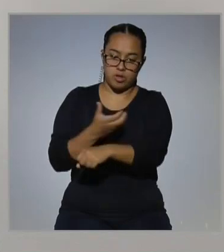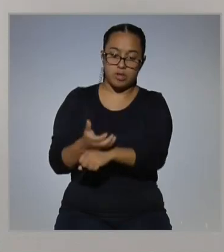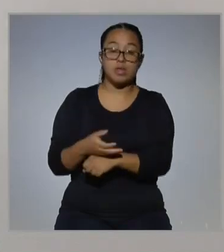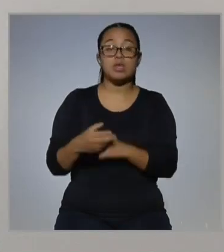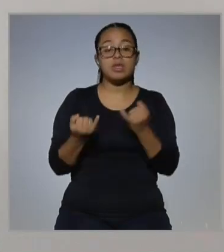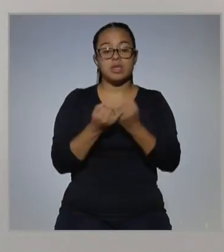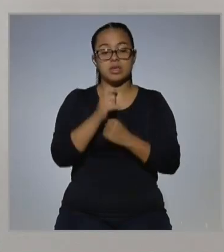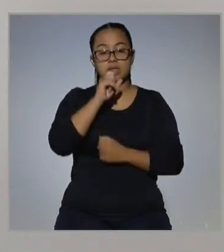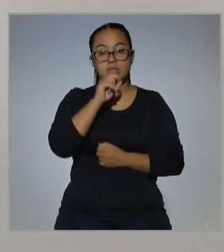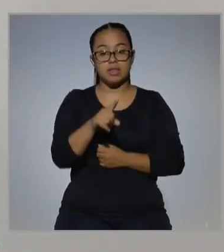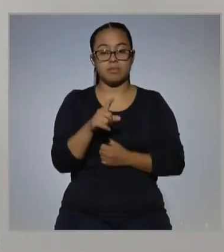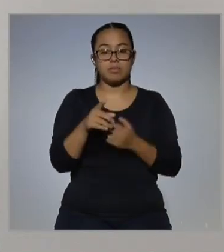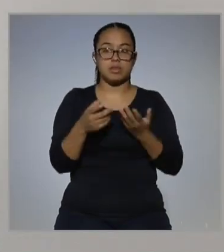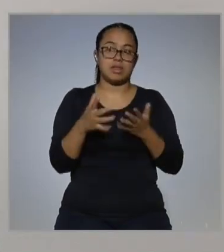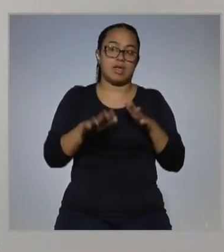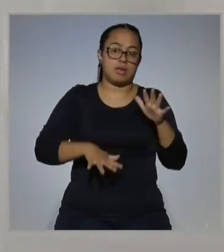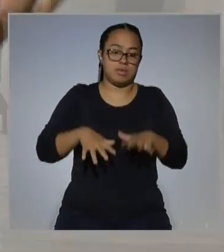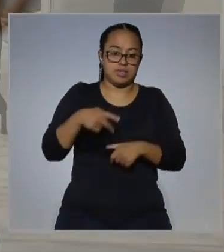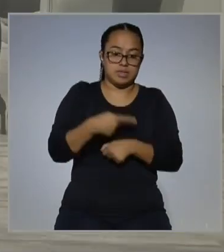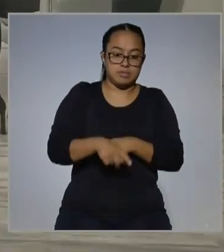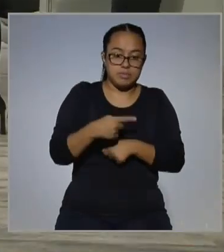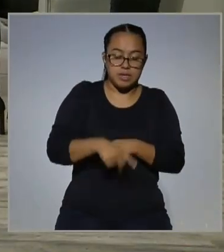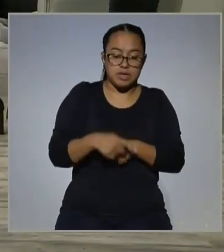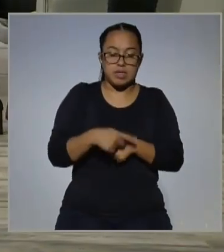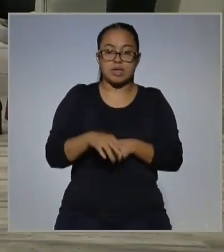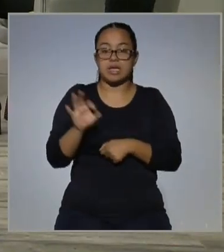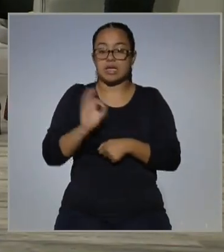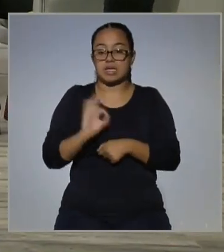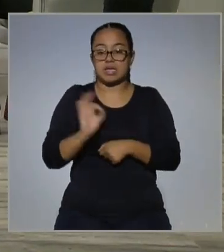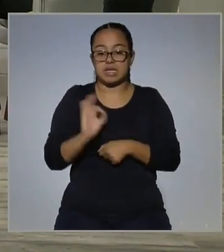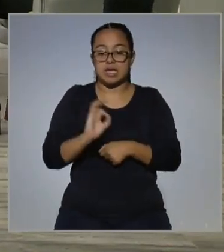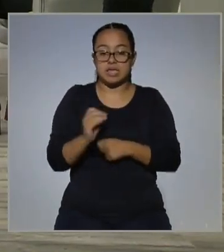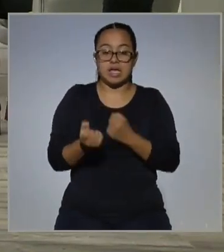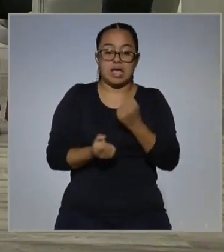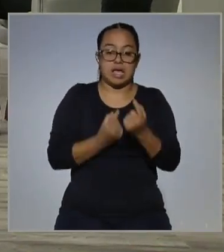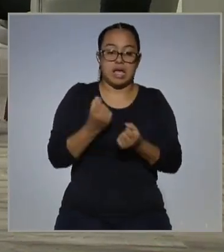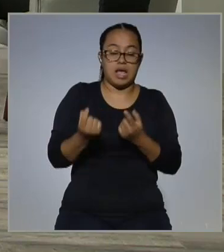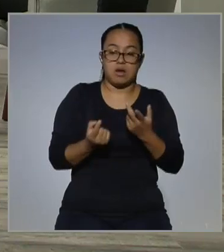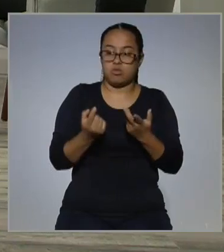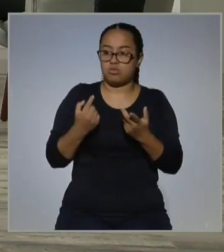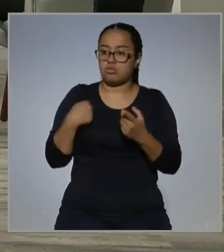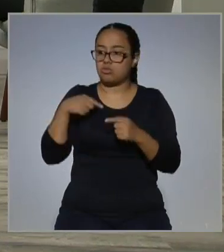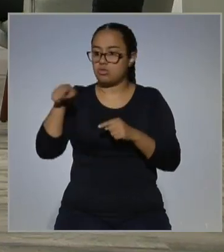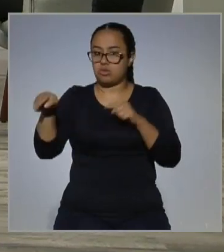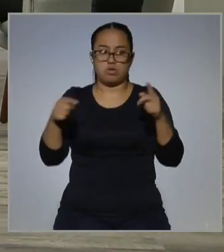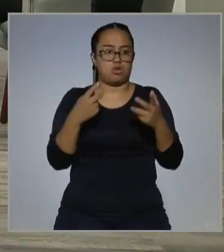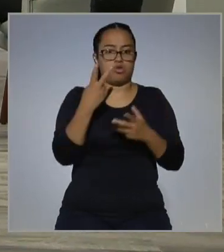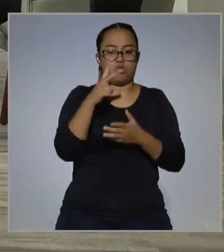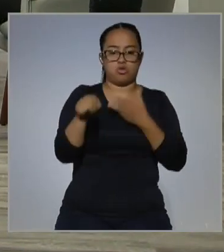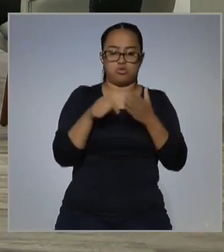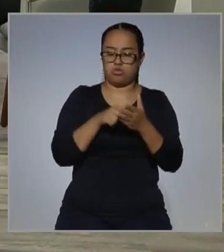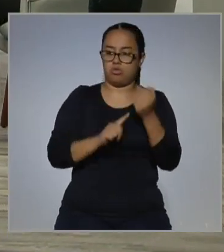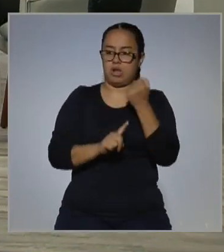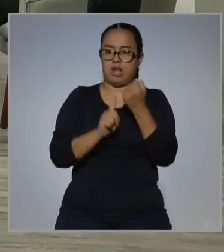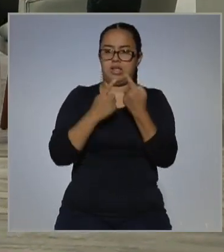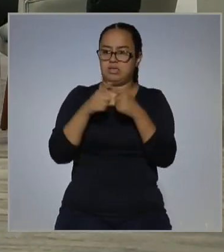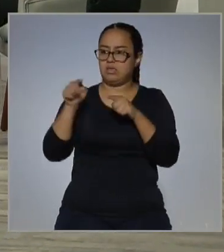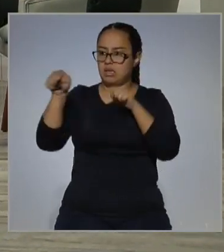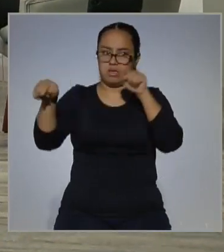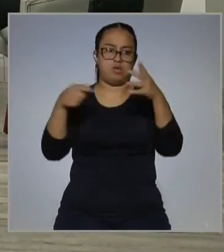de cierto riesgo de estos seres que están en dos lugares diferentes, ¿no?